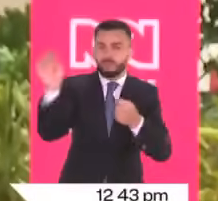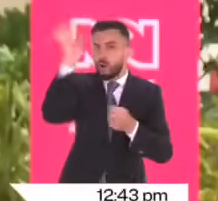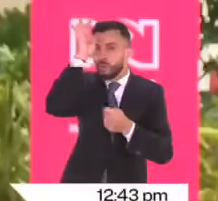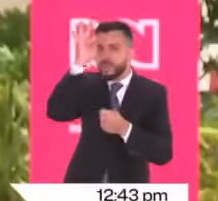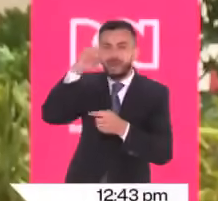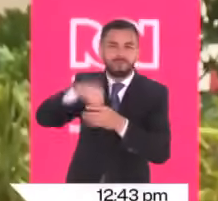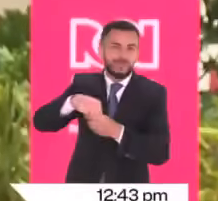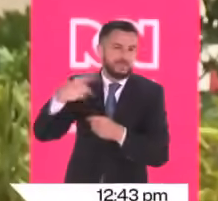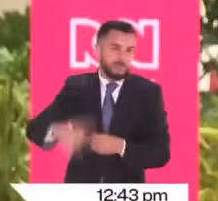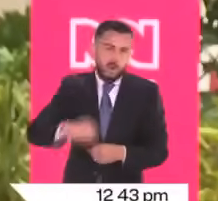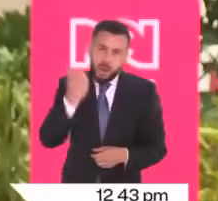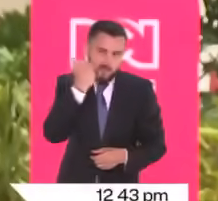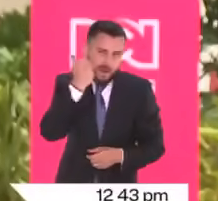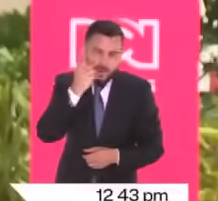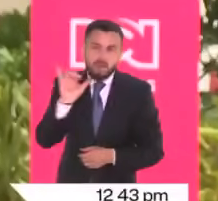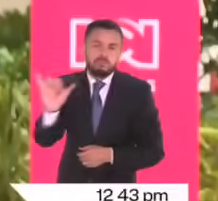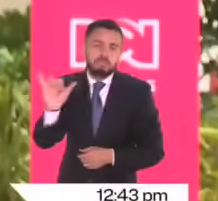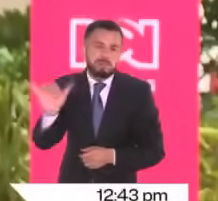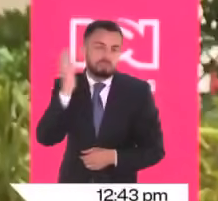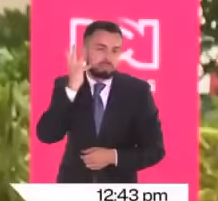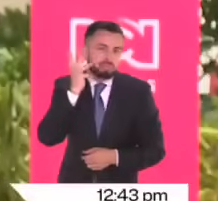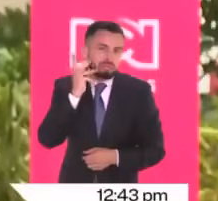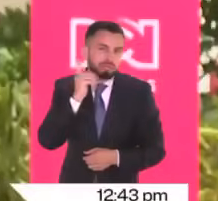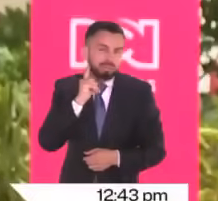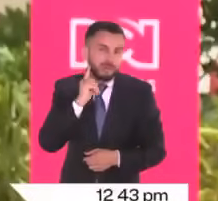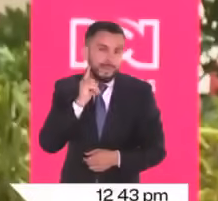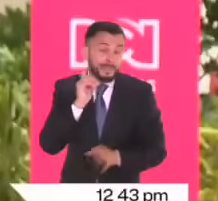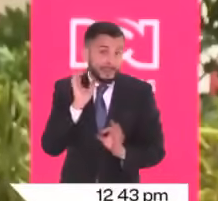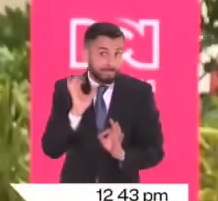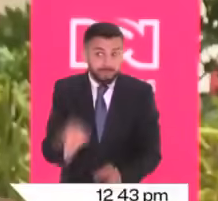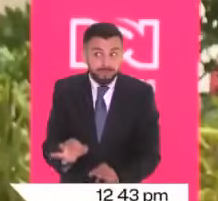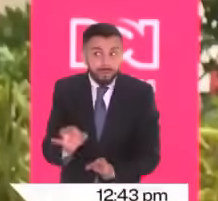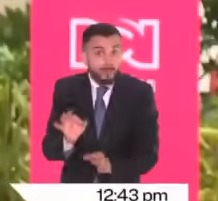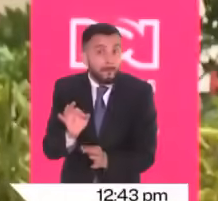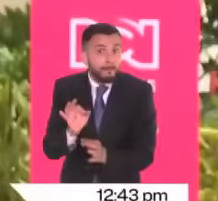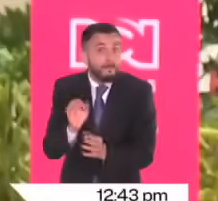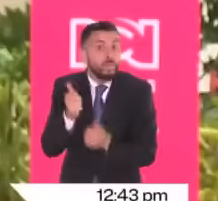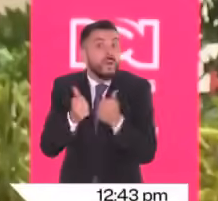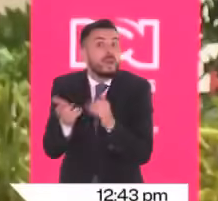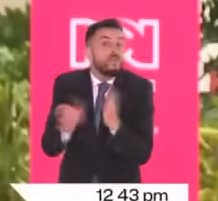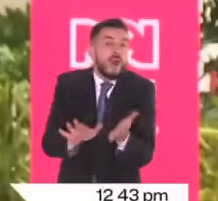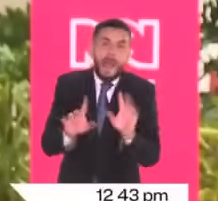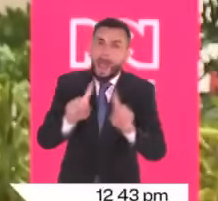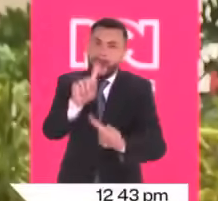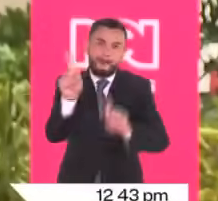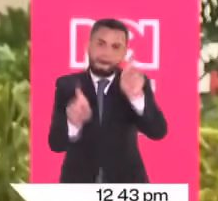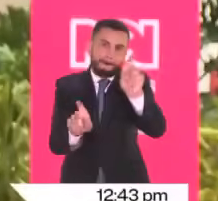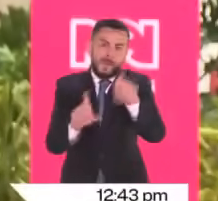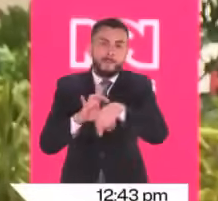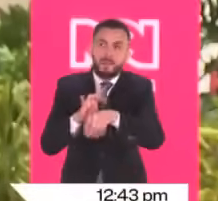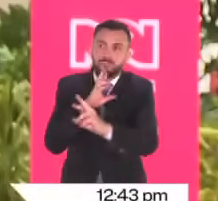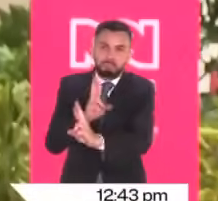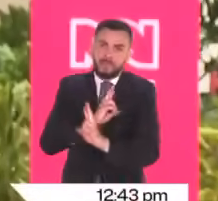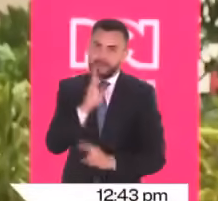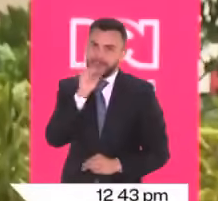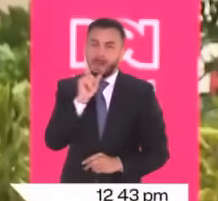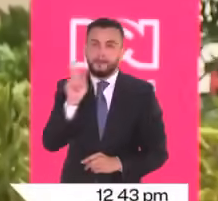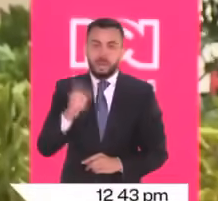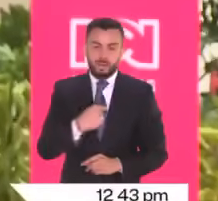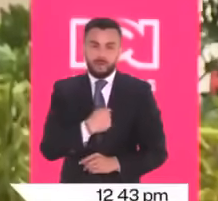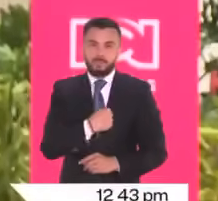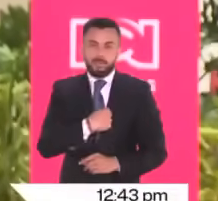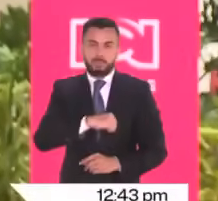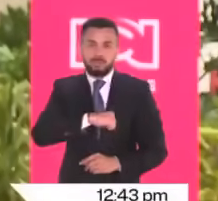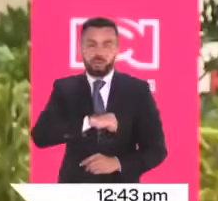quebrantos de salud. Se desconocen las causas exactas de su muerte, pero sí, padecía ya temas, problemas cardíacos y también